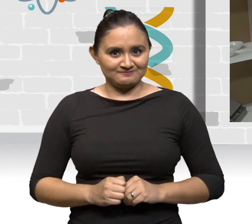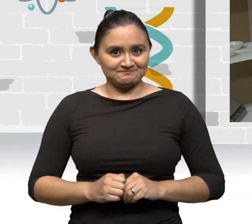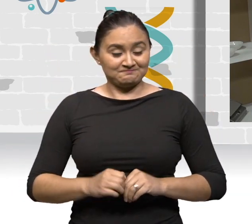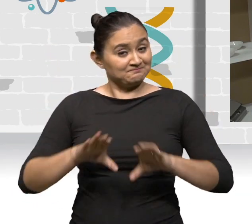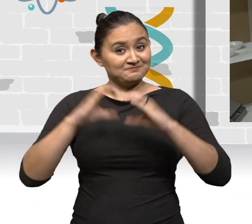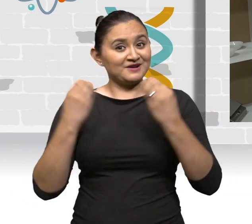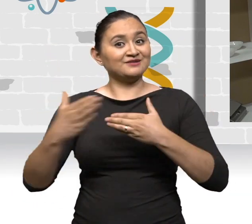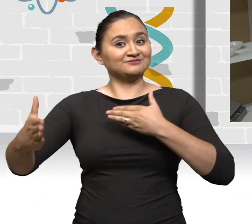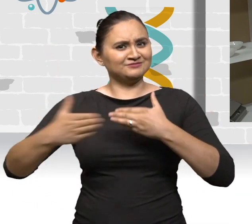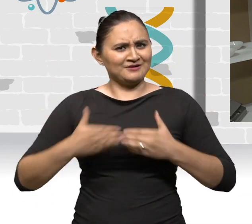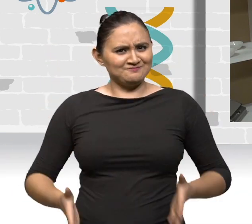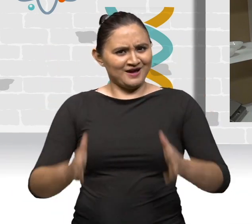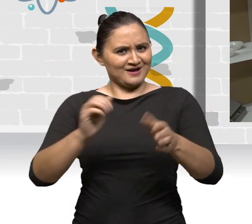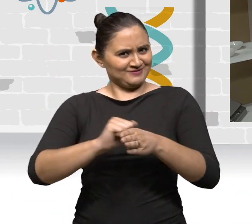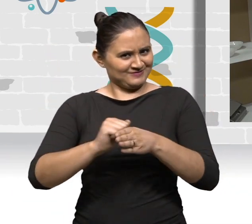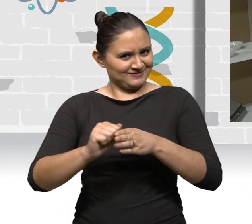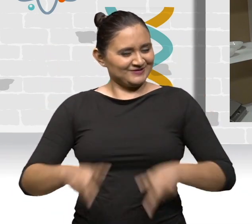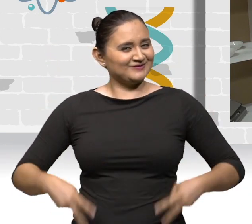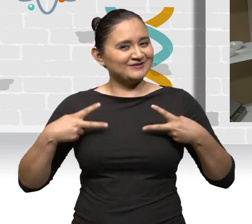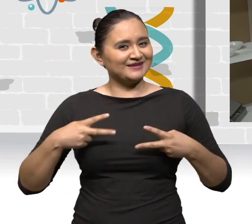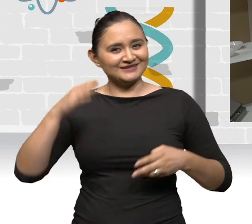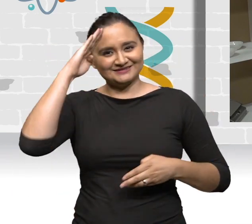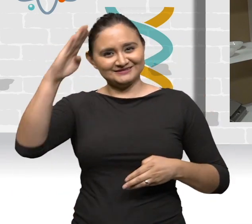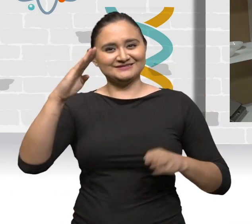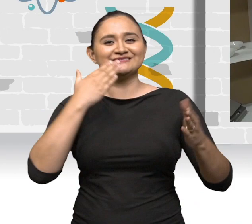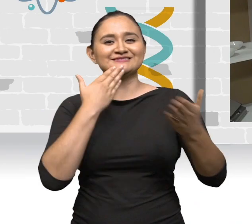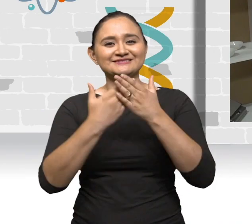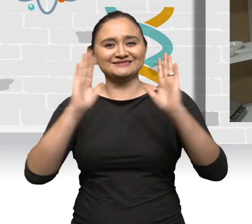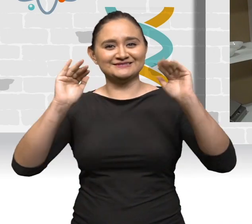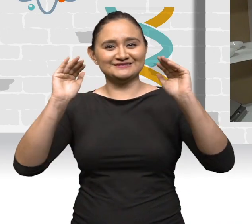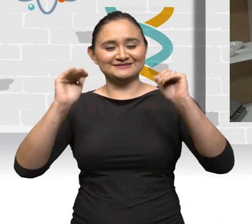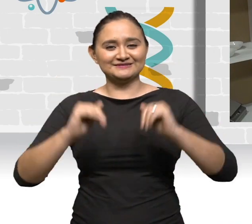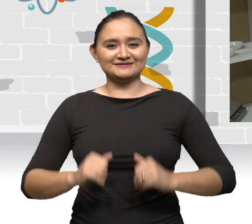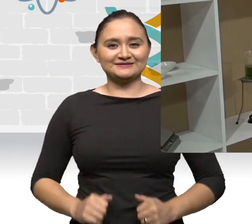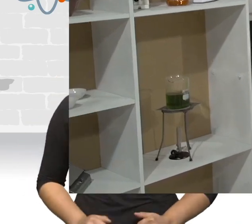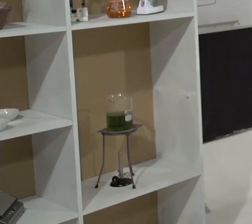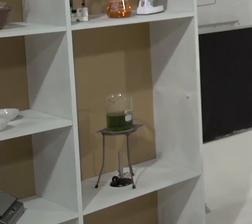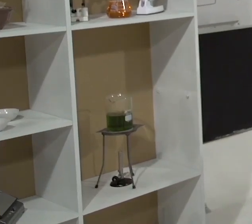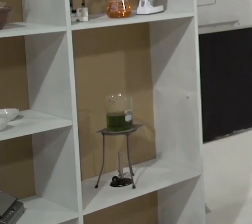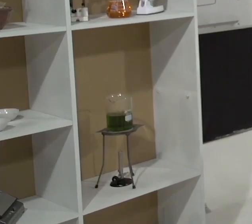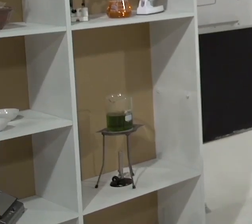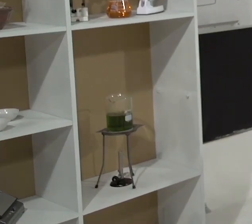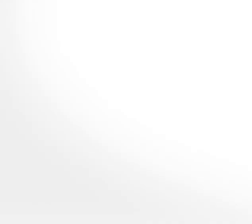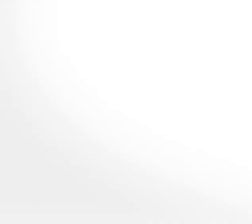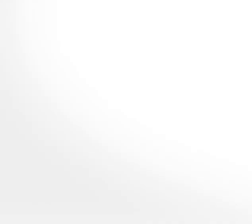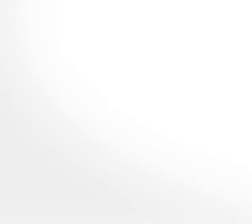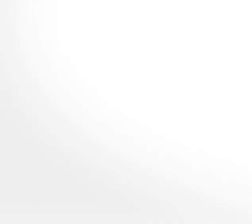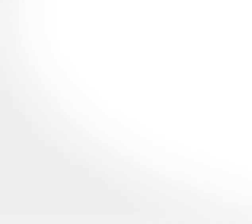estos conocimientos te serán de utilidad y los podrás aplicar en tu vida diaria. Hasta la próxima.